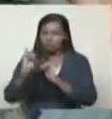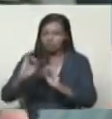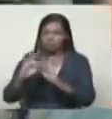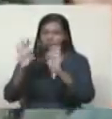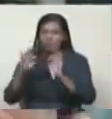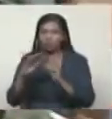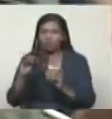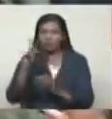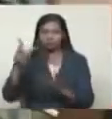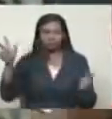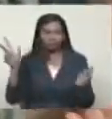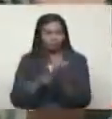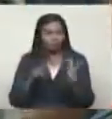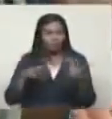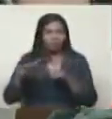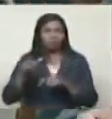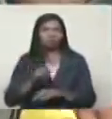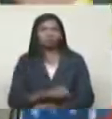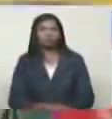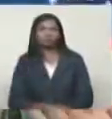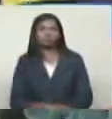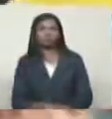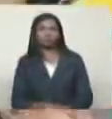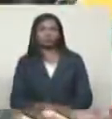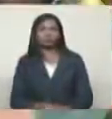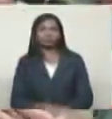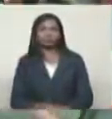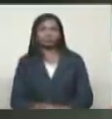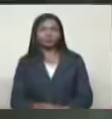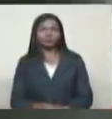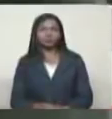Misión cumplida. Muy bien.